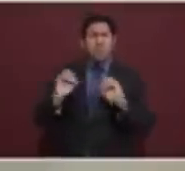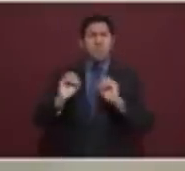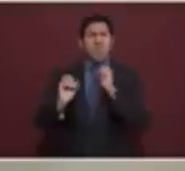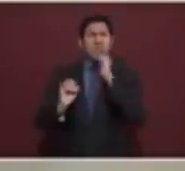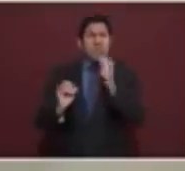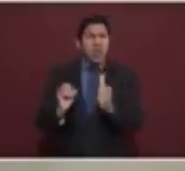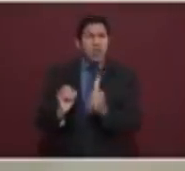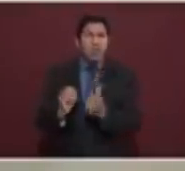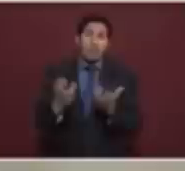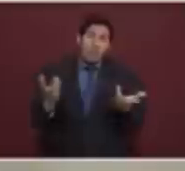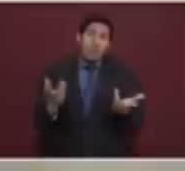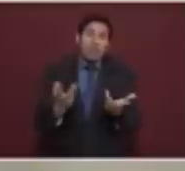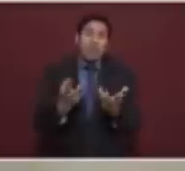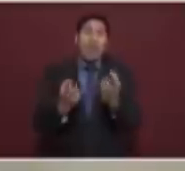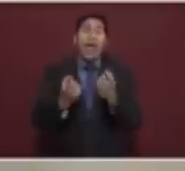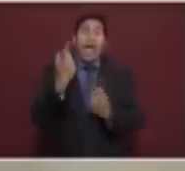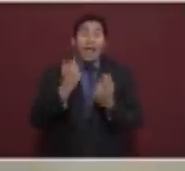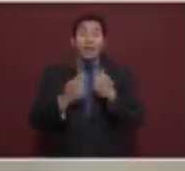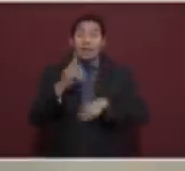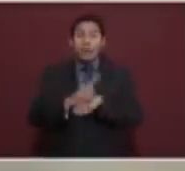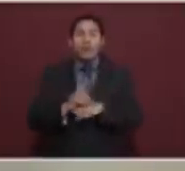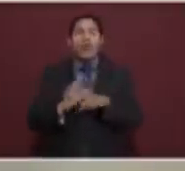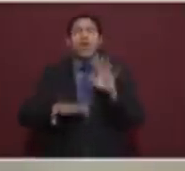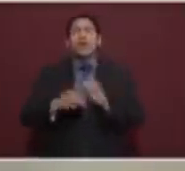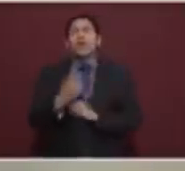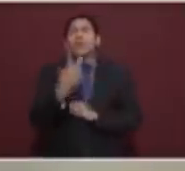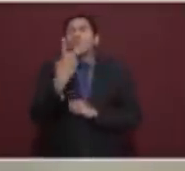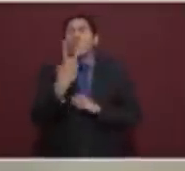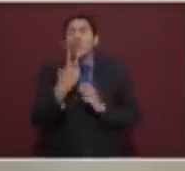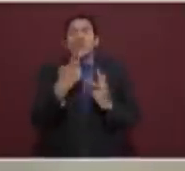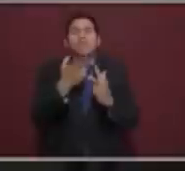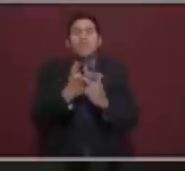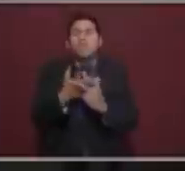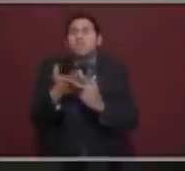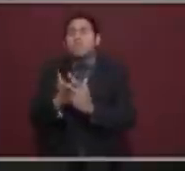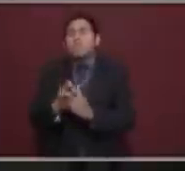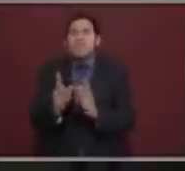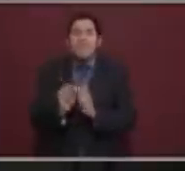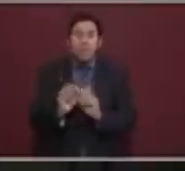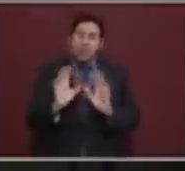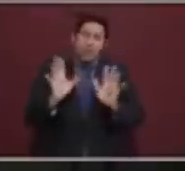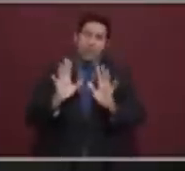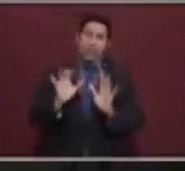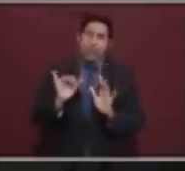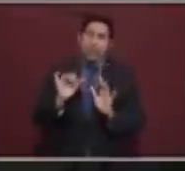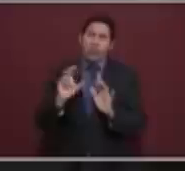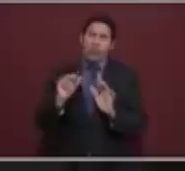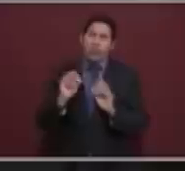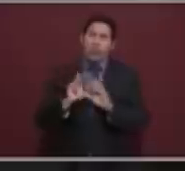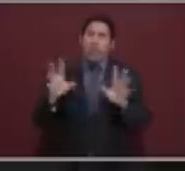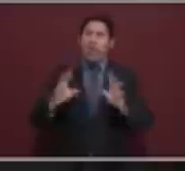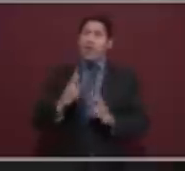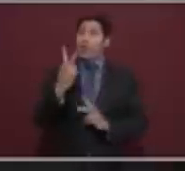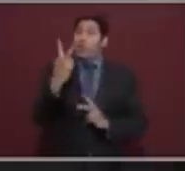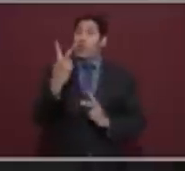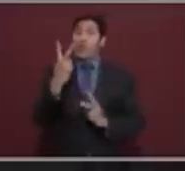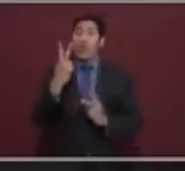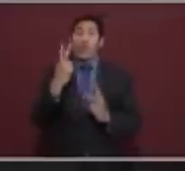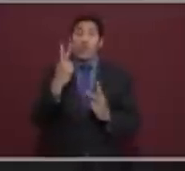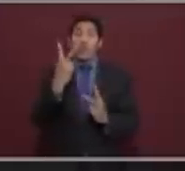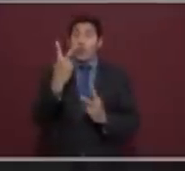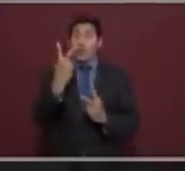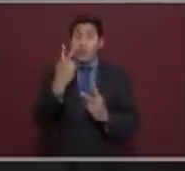llegado a tener varios días con sólo dos homicidios no significa que esto sea satisfactorio significa que